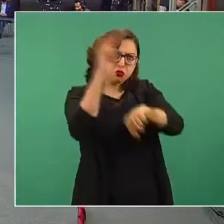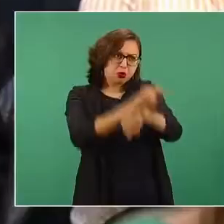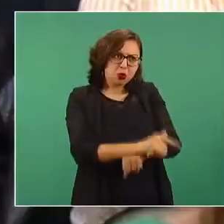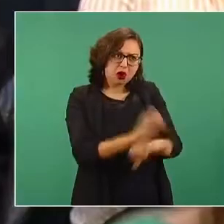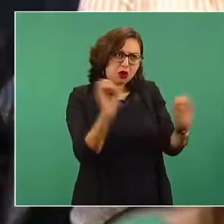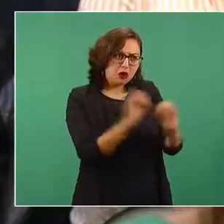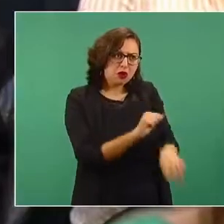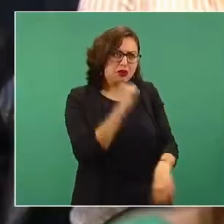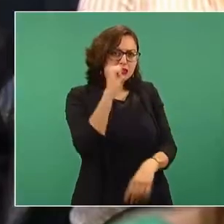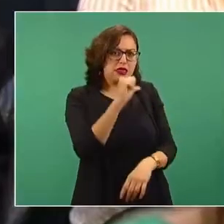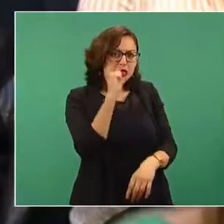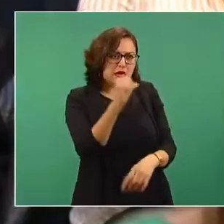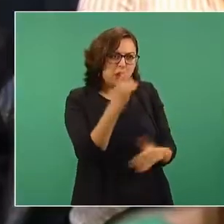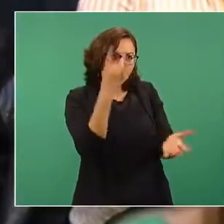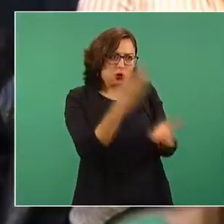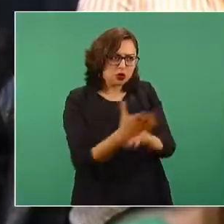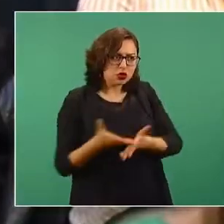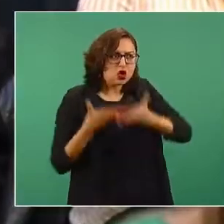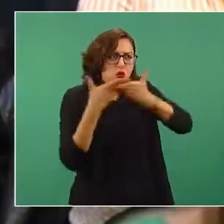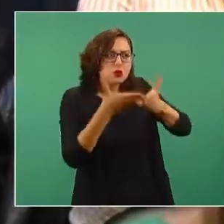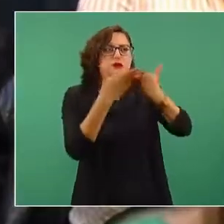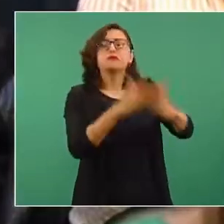mar los turistas? Solamente por mar.